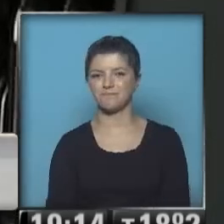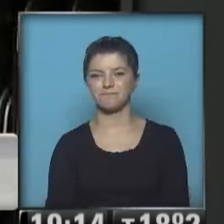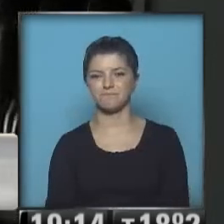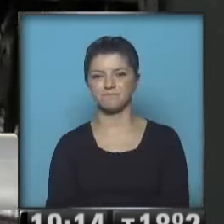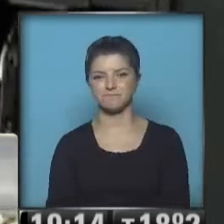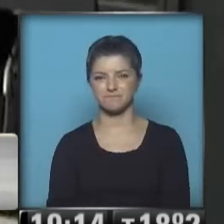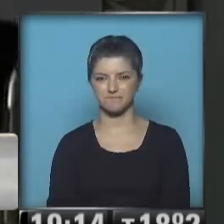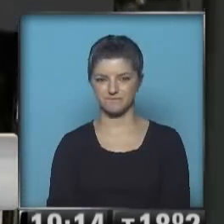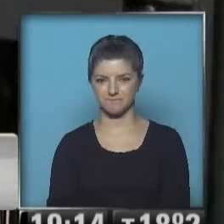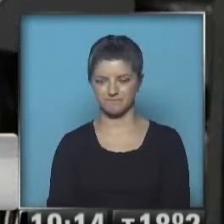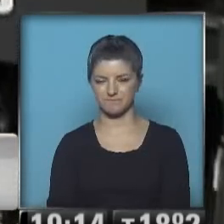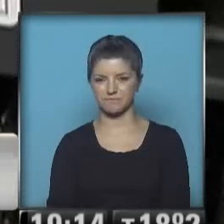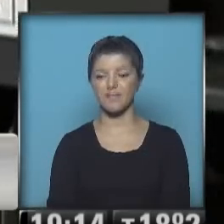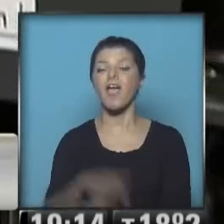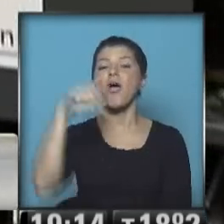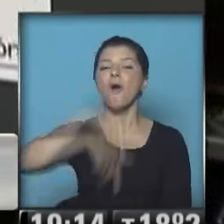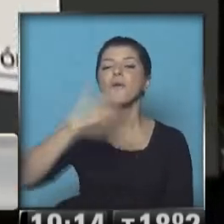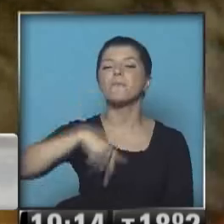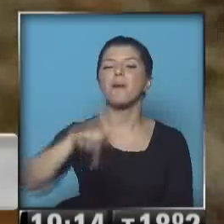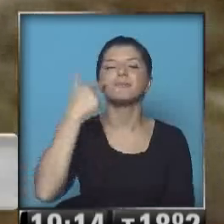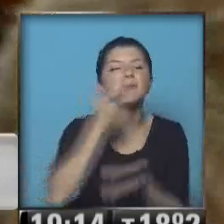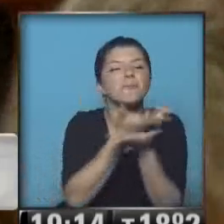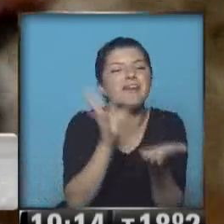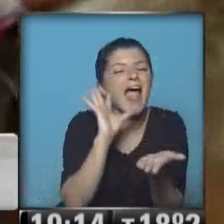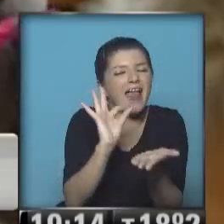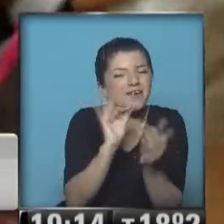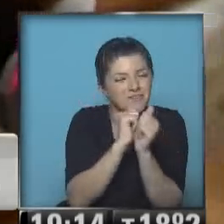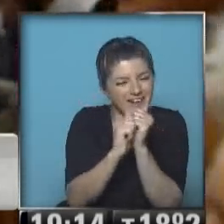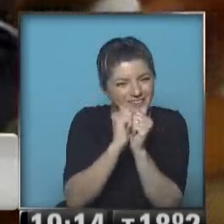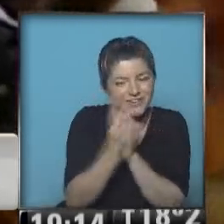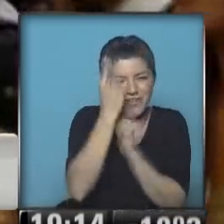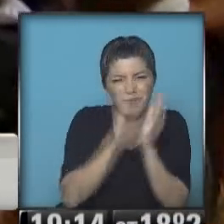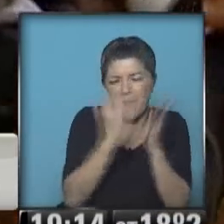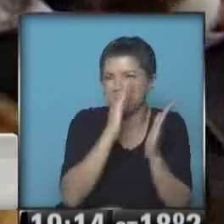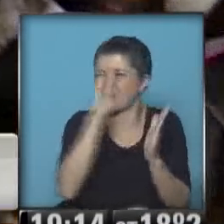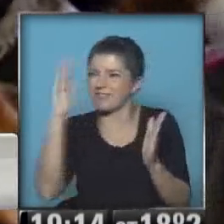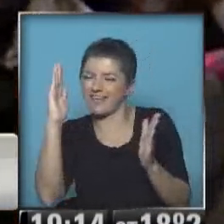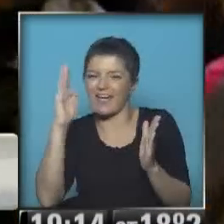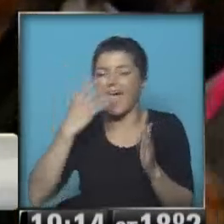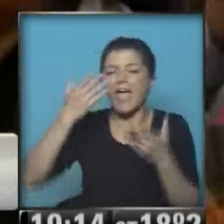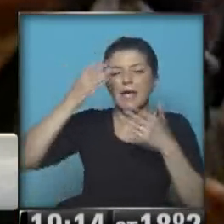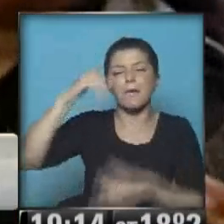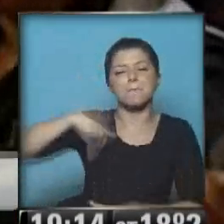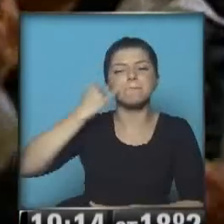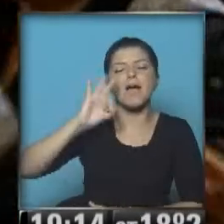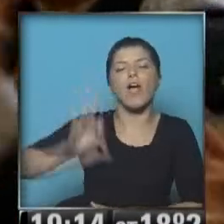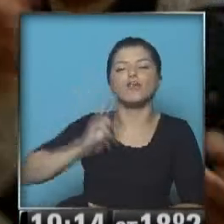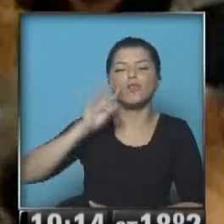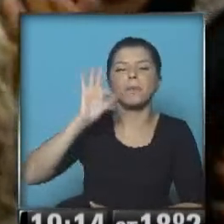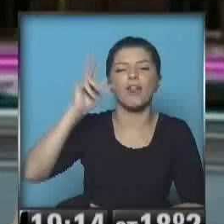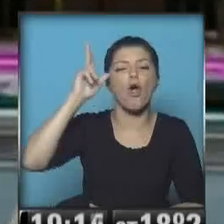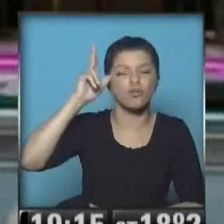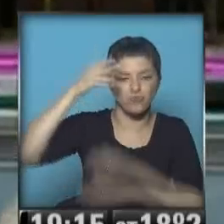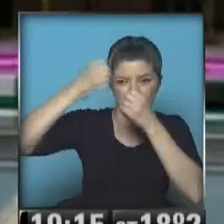Hoy vamos a compartir un pedacito de la historia de una biblioteca popular que nació en mayo de 2008. En